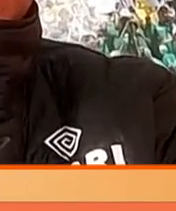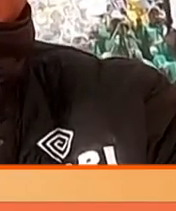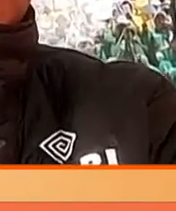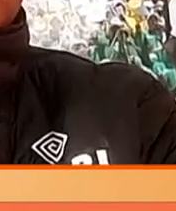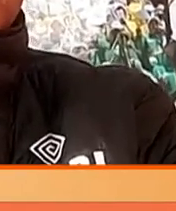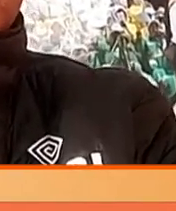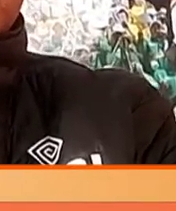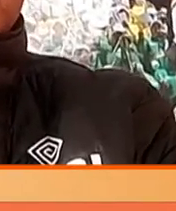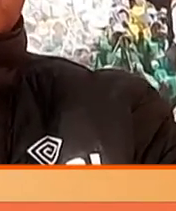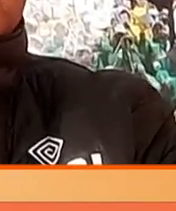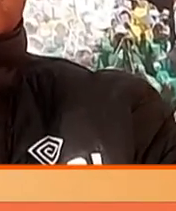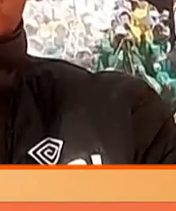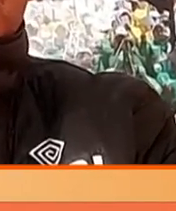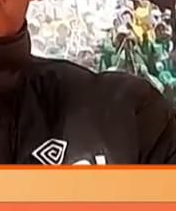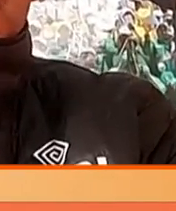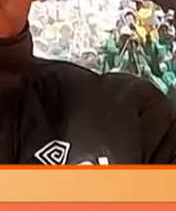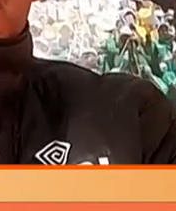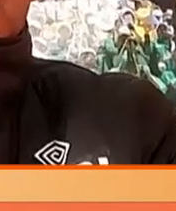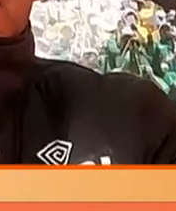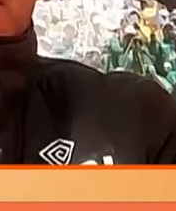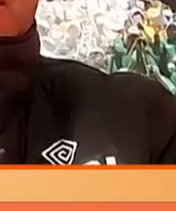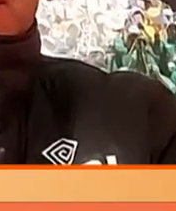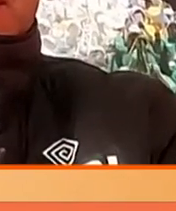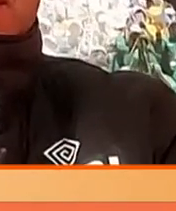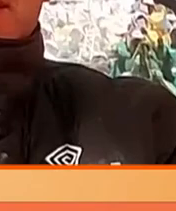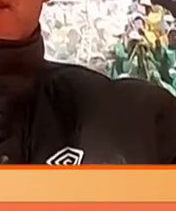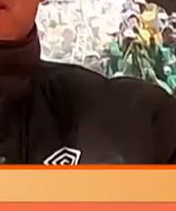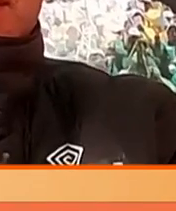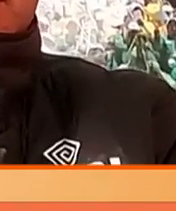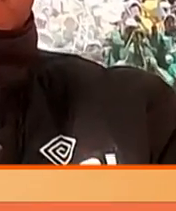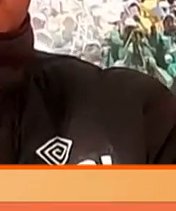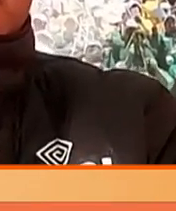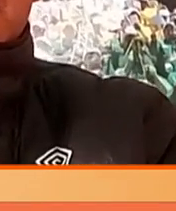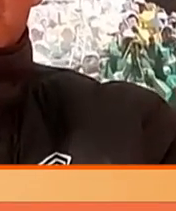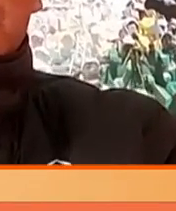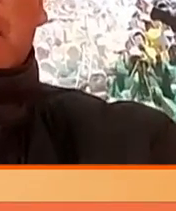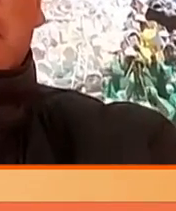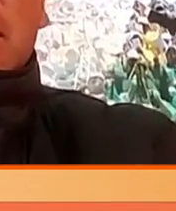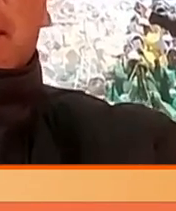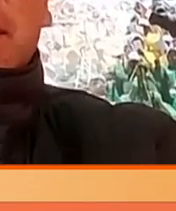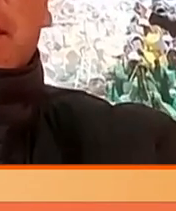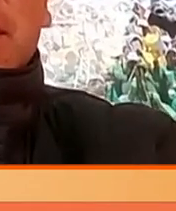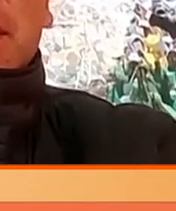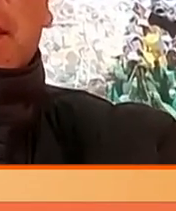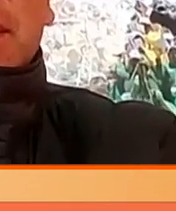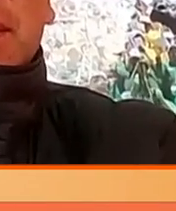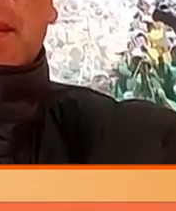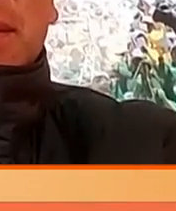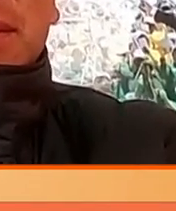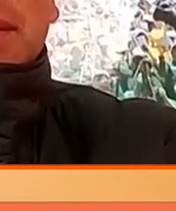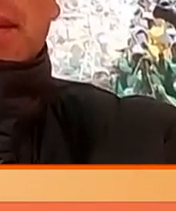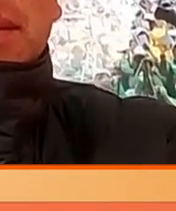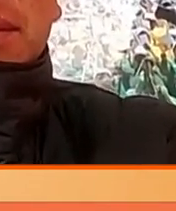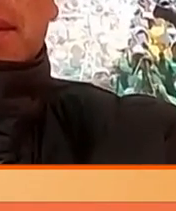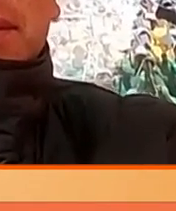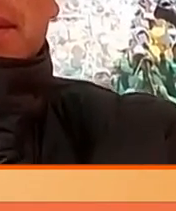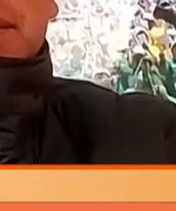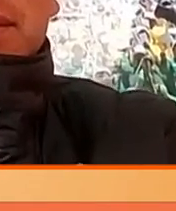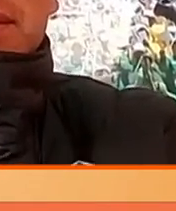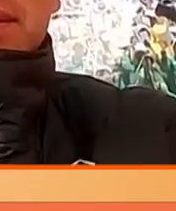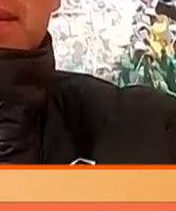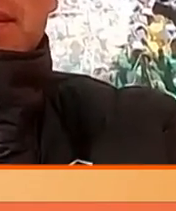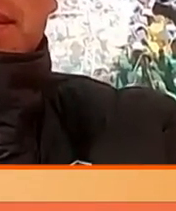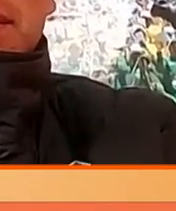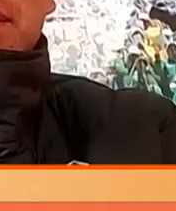Quintillos. Qué gusto poder estar conversando justamente contigo, porque se viene algo muy importante, que de hecho Bolivia